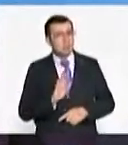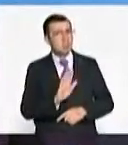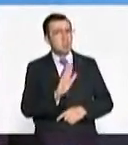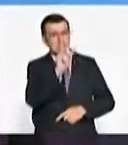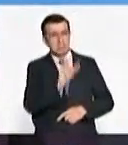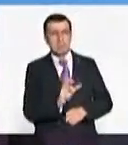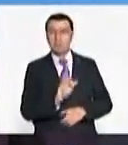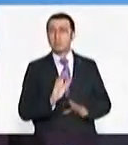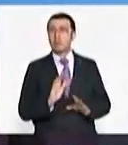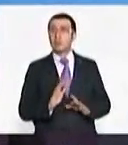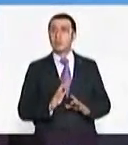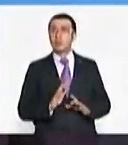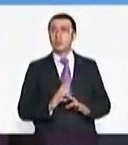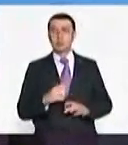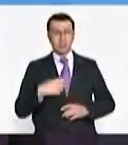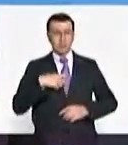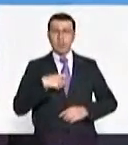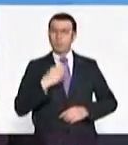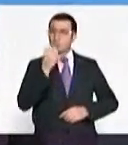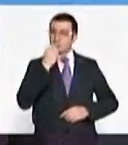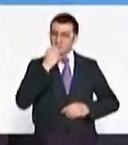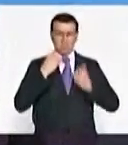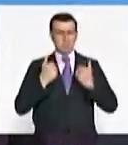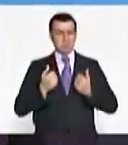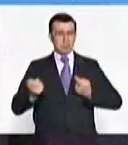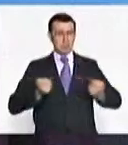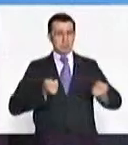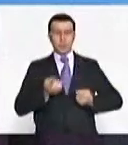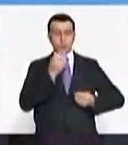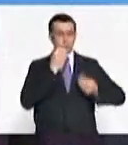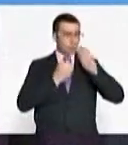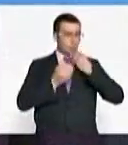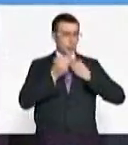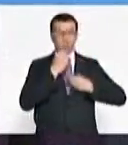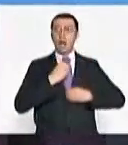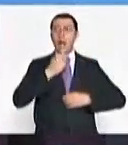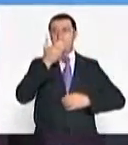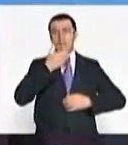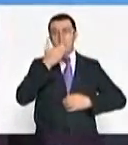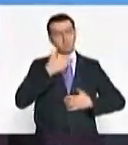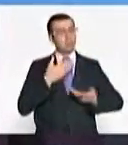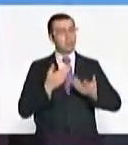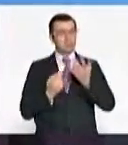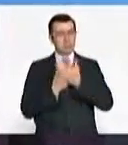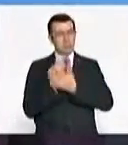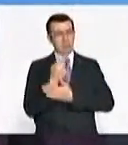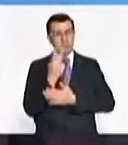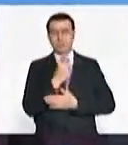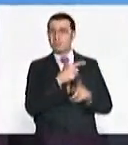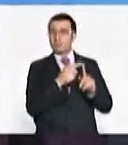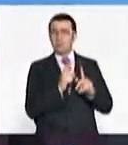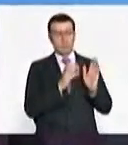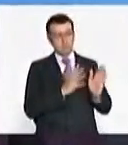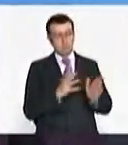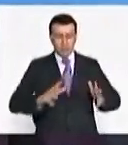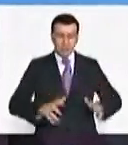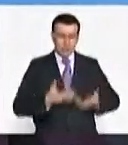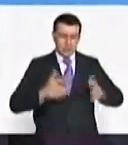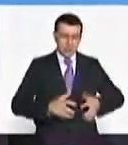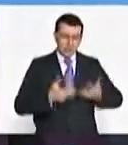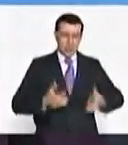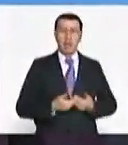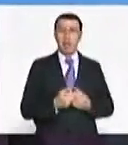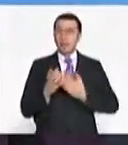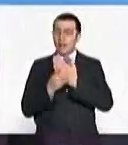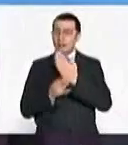si es un paciente o una persona que tiene una alimentación balanceada, si usted consume regularmente frutas, si tiene unas porciones adecuadas de ensalada, de aceite de